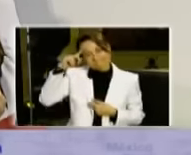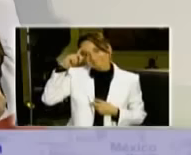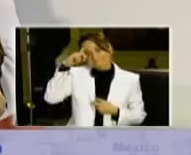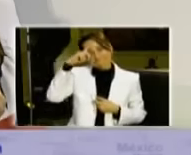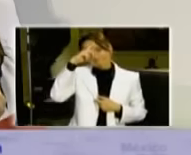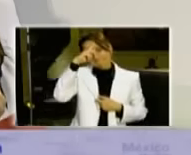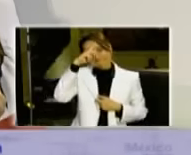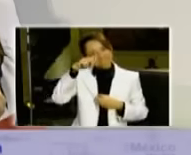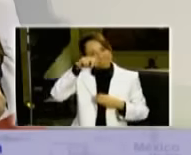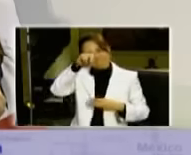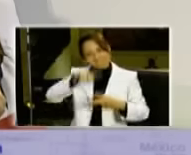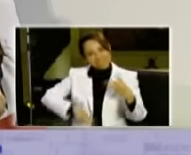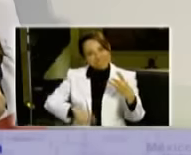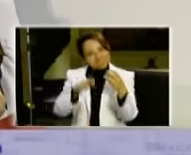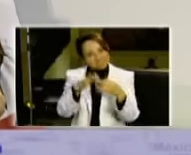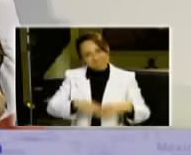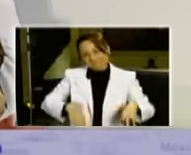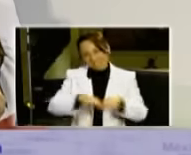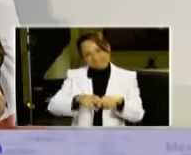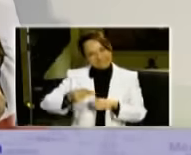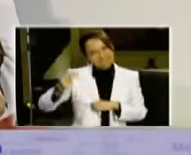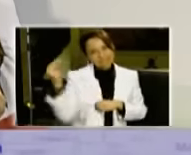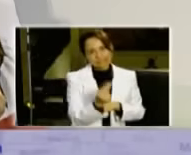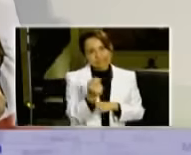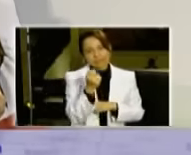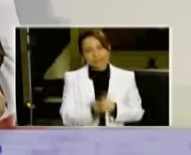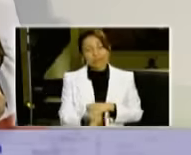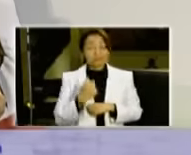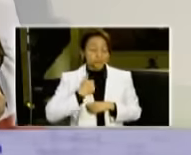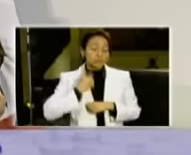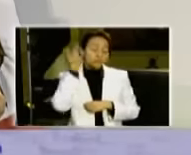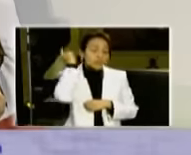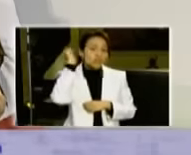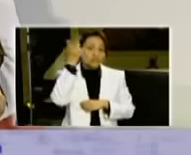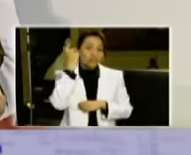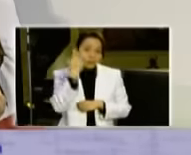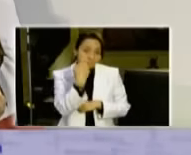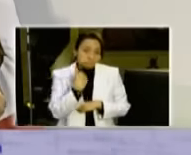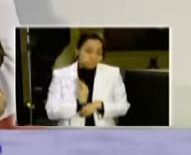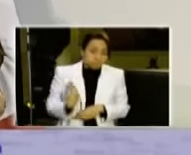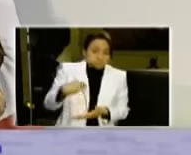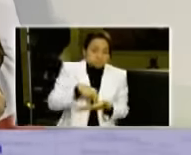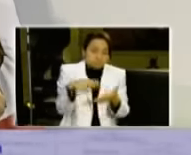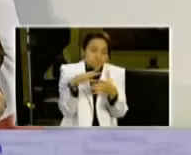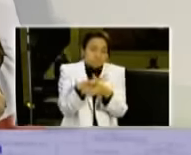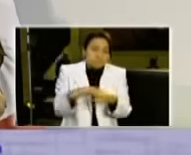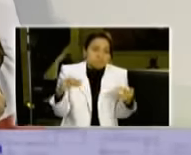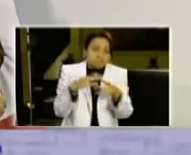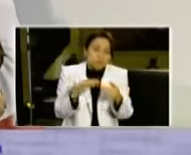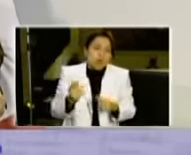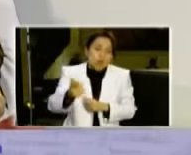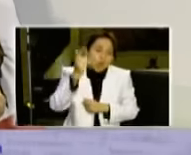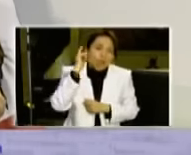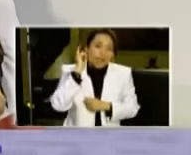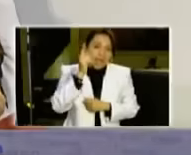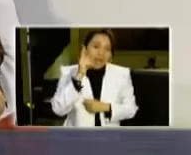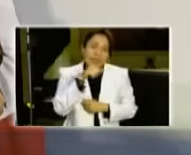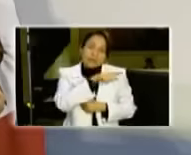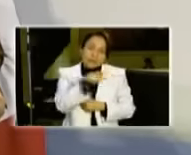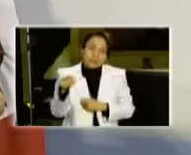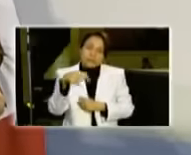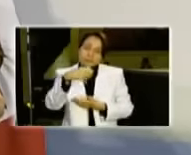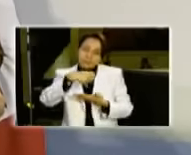lograrlo. Yo espero sinceramente que esta conferencia vaya mucho más allá de las pocas cosas que yo he podido decir